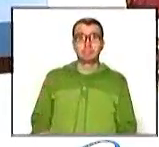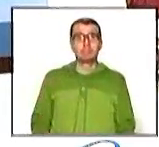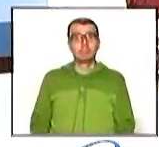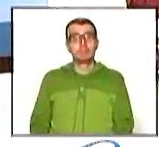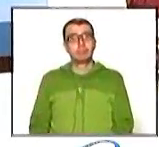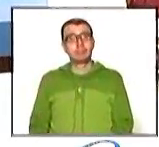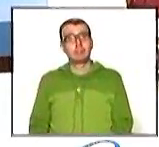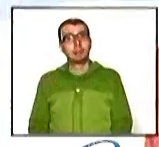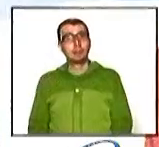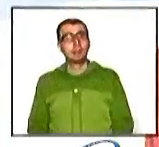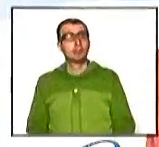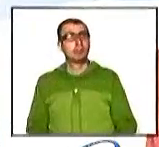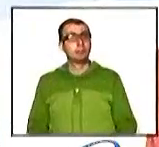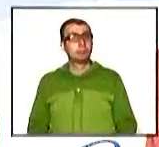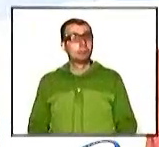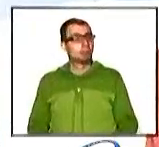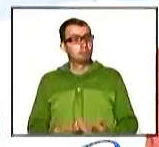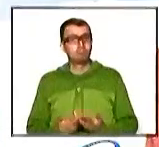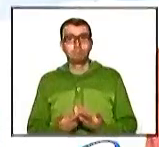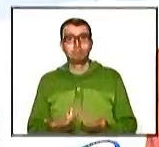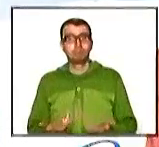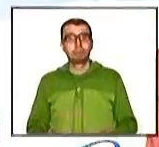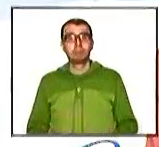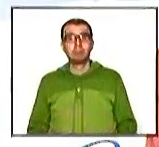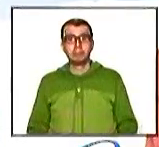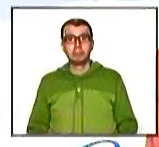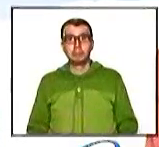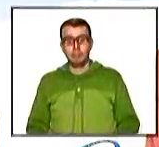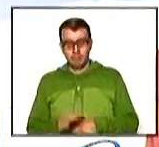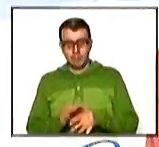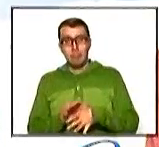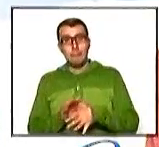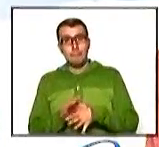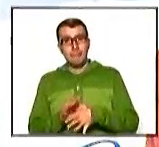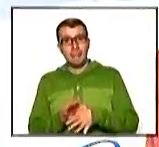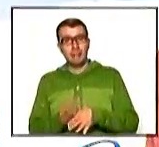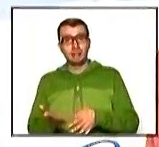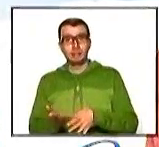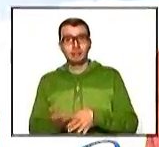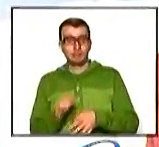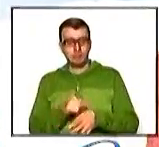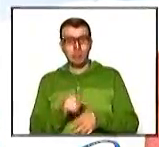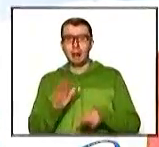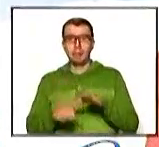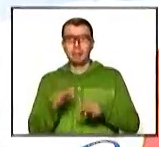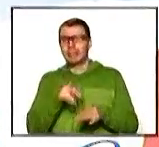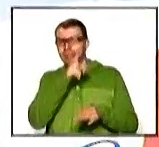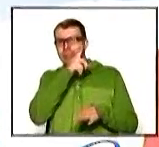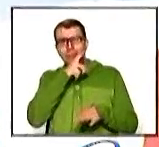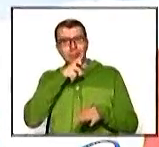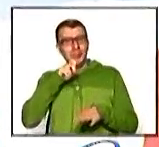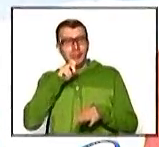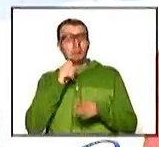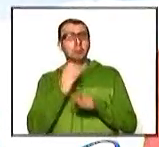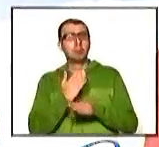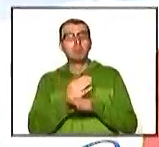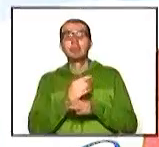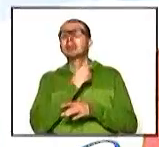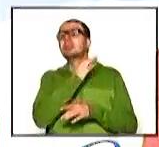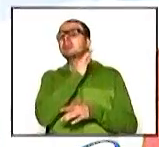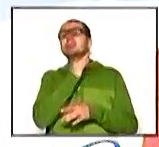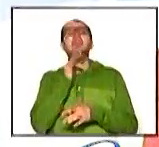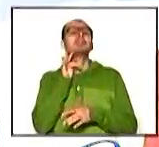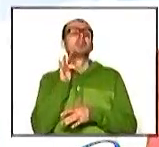La verdad no sabría, pues es que la piel se pone reseca y tirante por problemas de tiroides, por